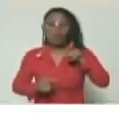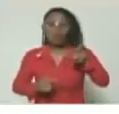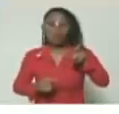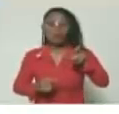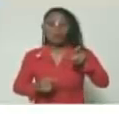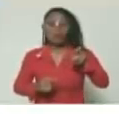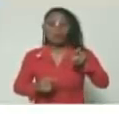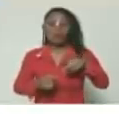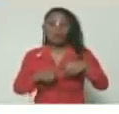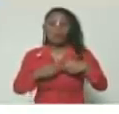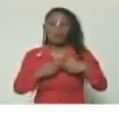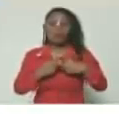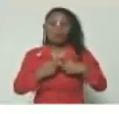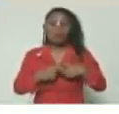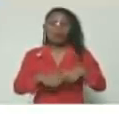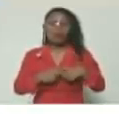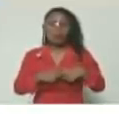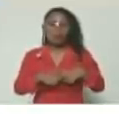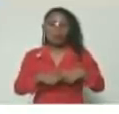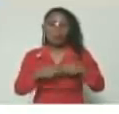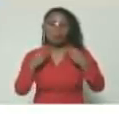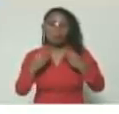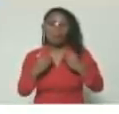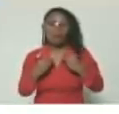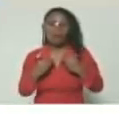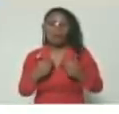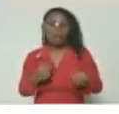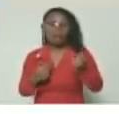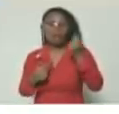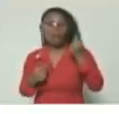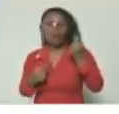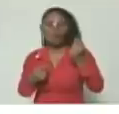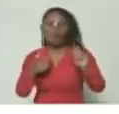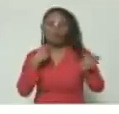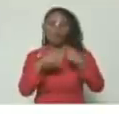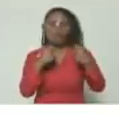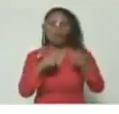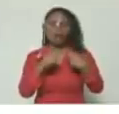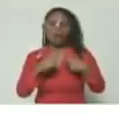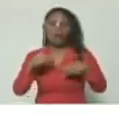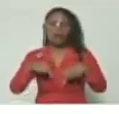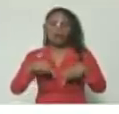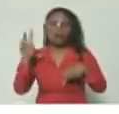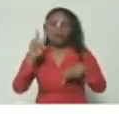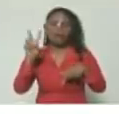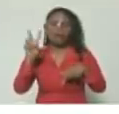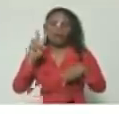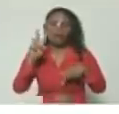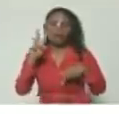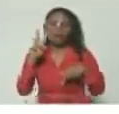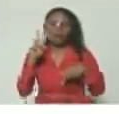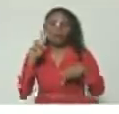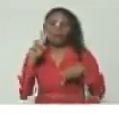repuestos para que ninguno le vendiera los repuestos a Venezuela.